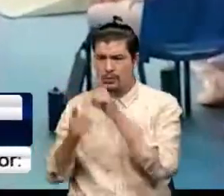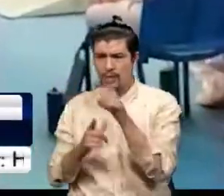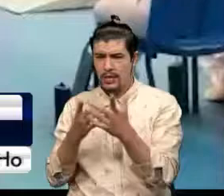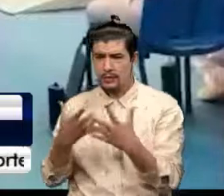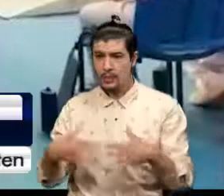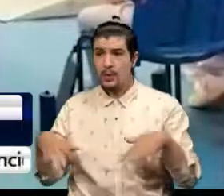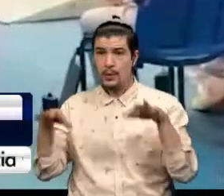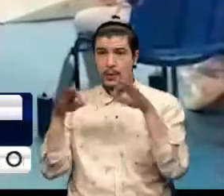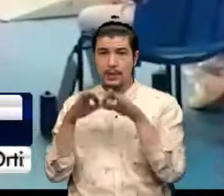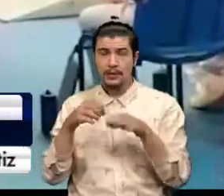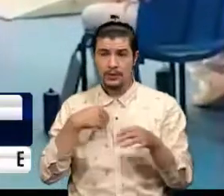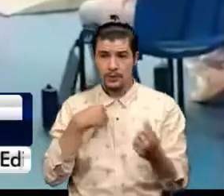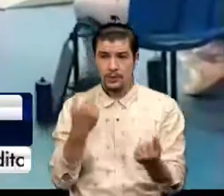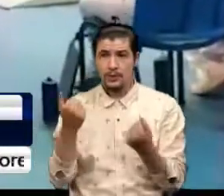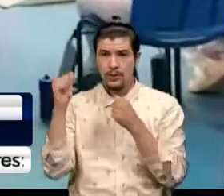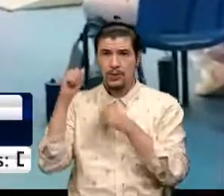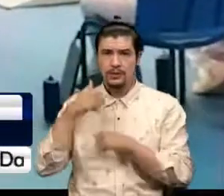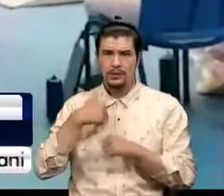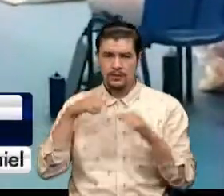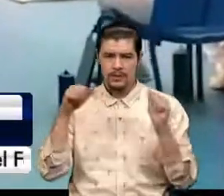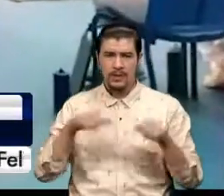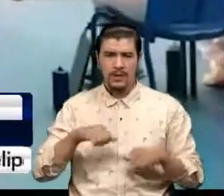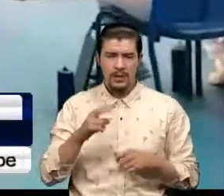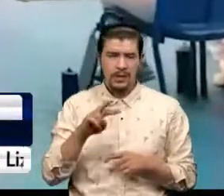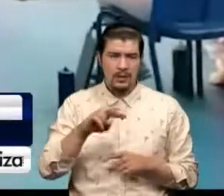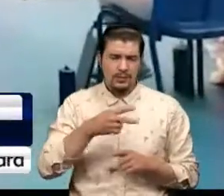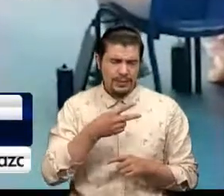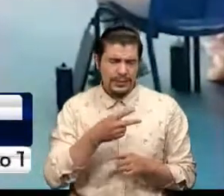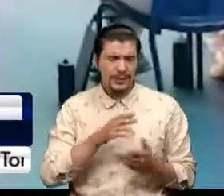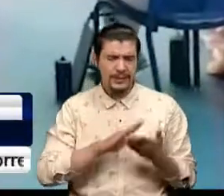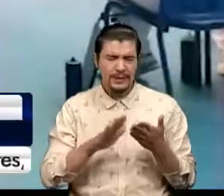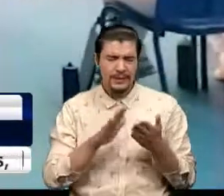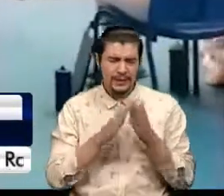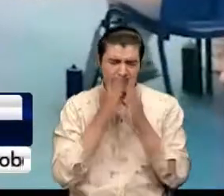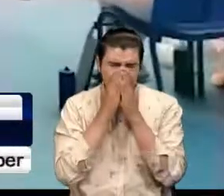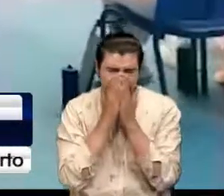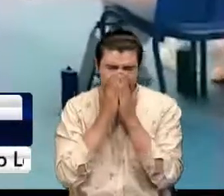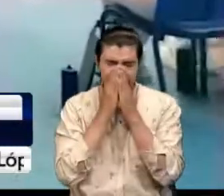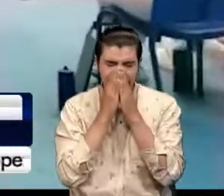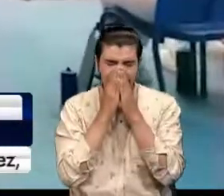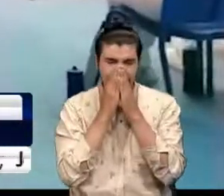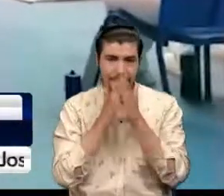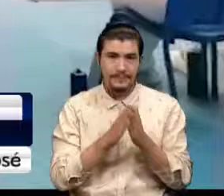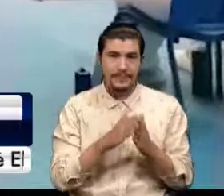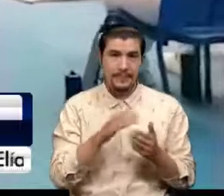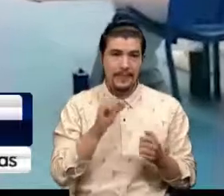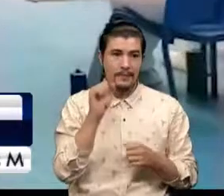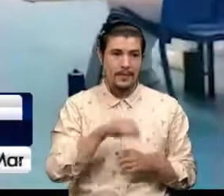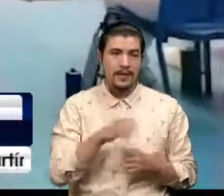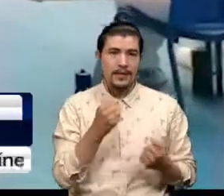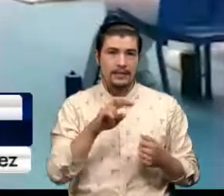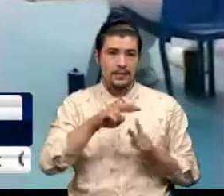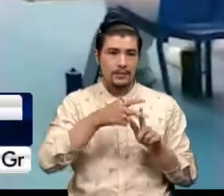Logré estar en un segundo lugar en el 100 metros libre. No fue el tiempo